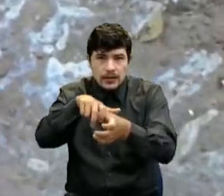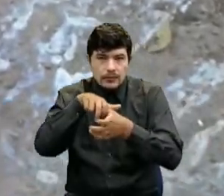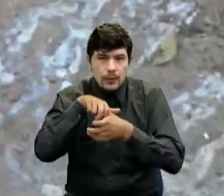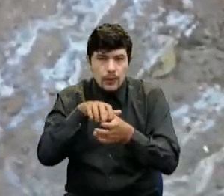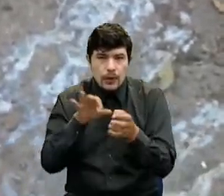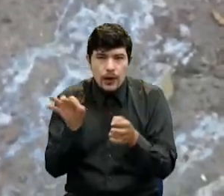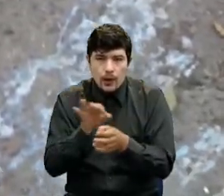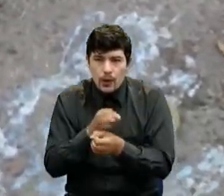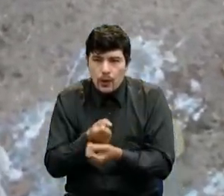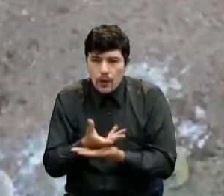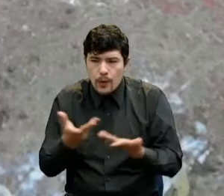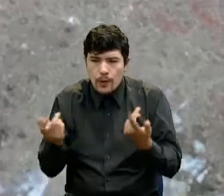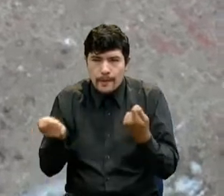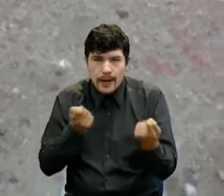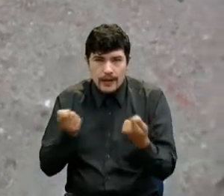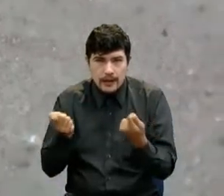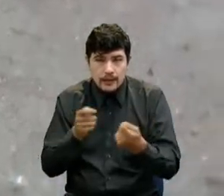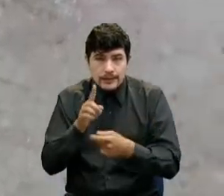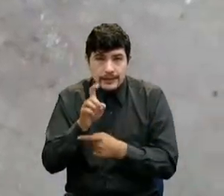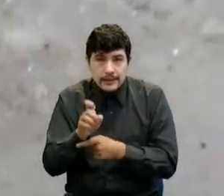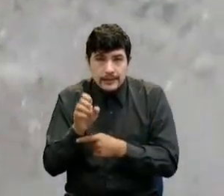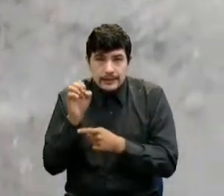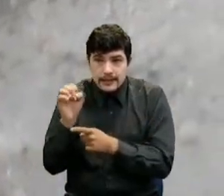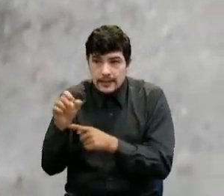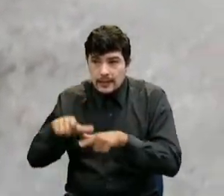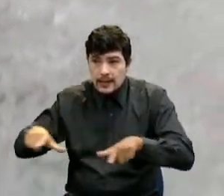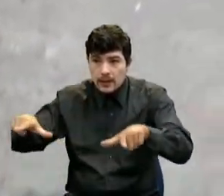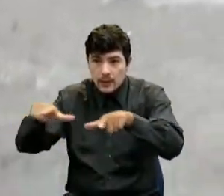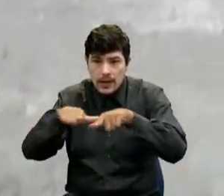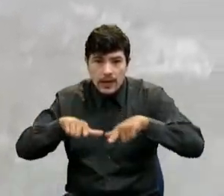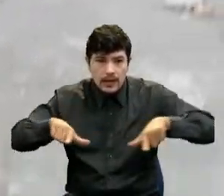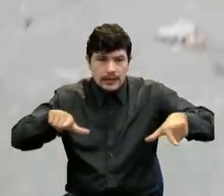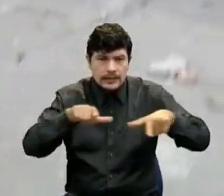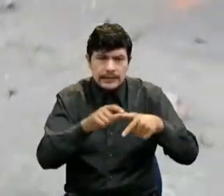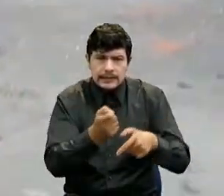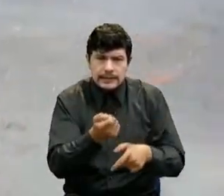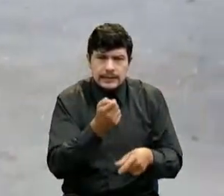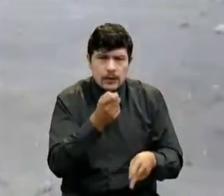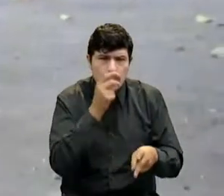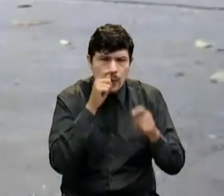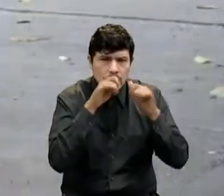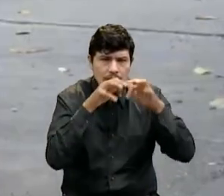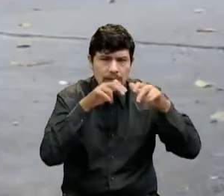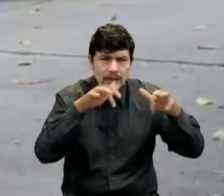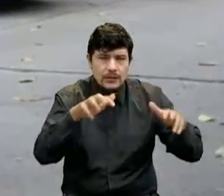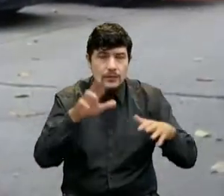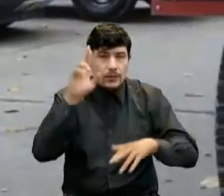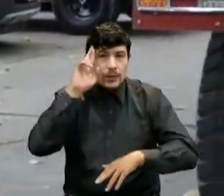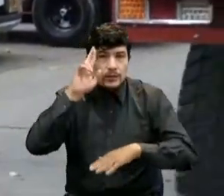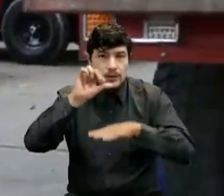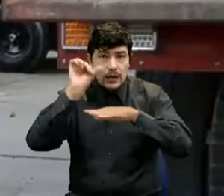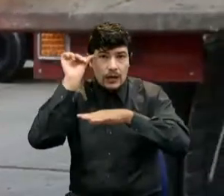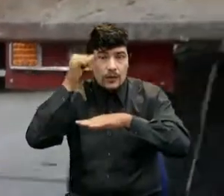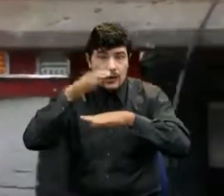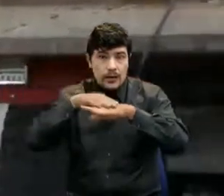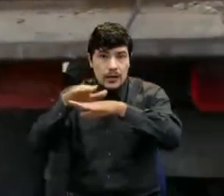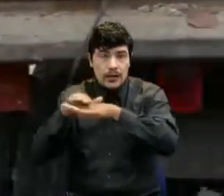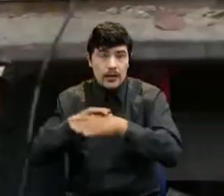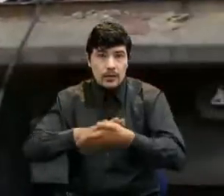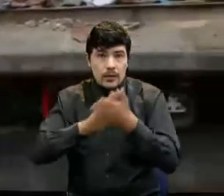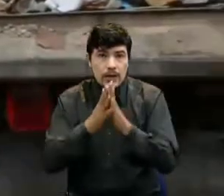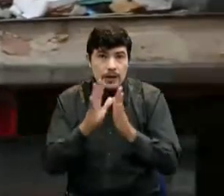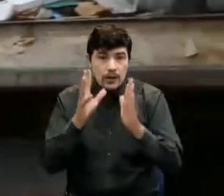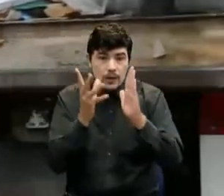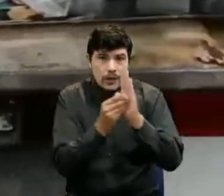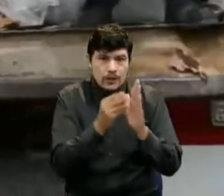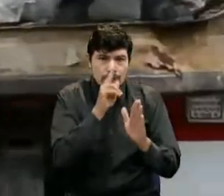disposición final de los 60 sectores que se han convertido en puntos críticos. Sin embargo, le recordamos a la comunidad que según el Código Nacional de